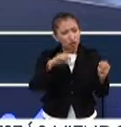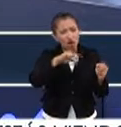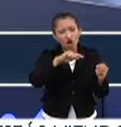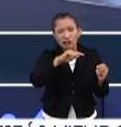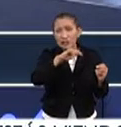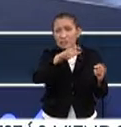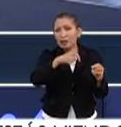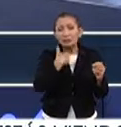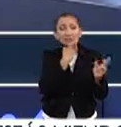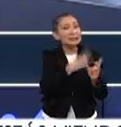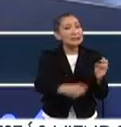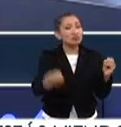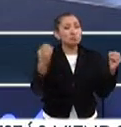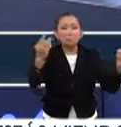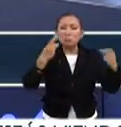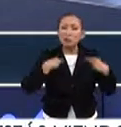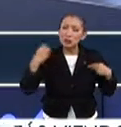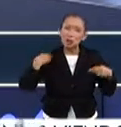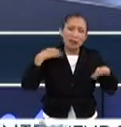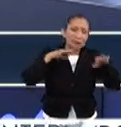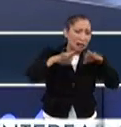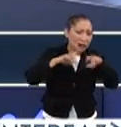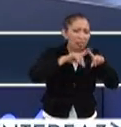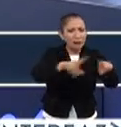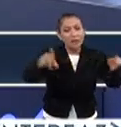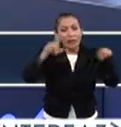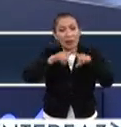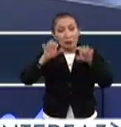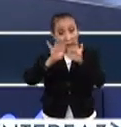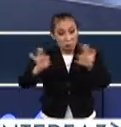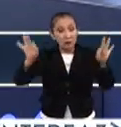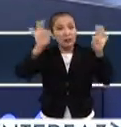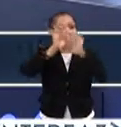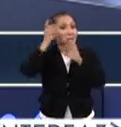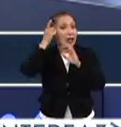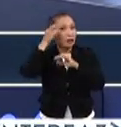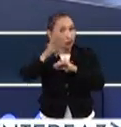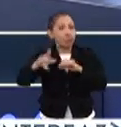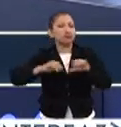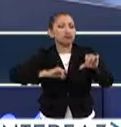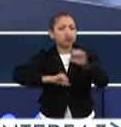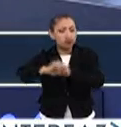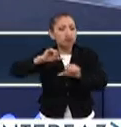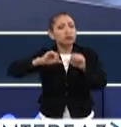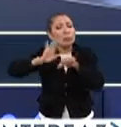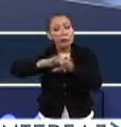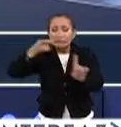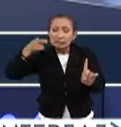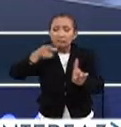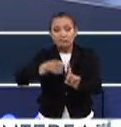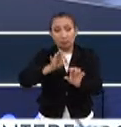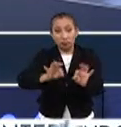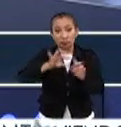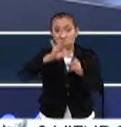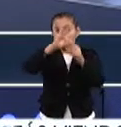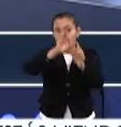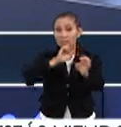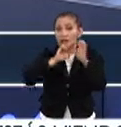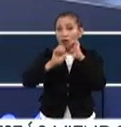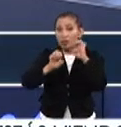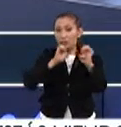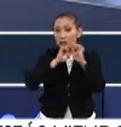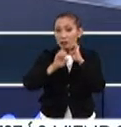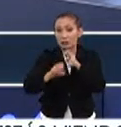Notimex pues cientos de personas, varios importantes directores, particularmente destacados